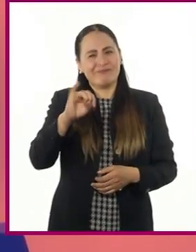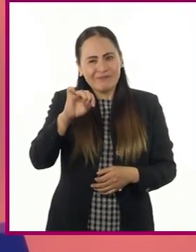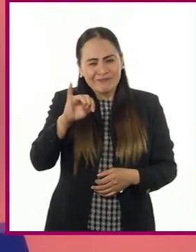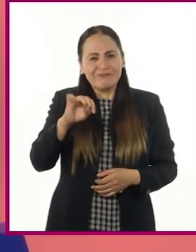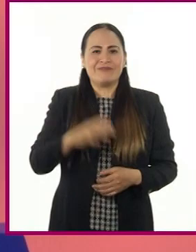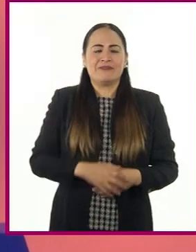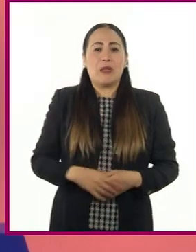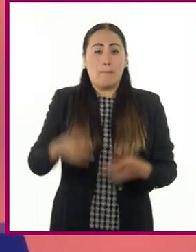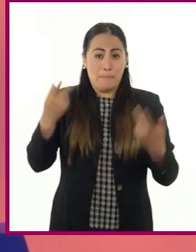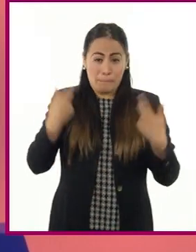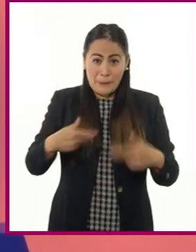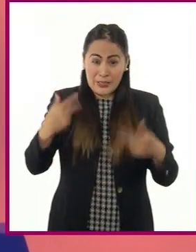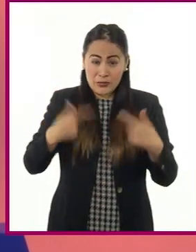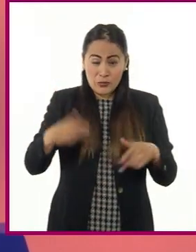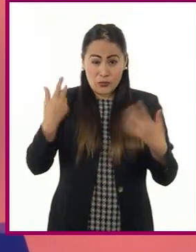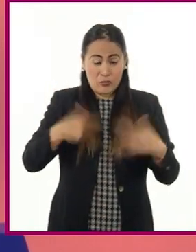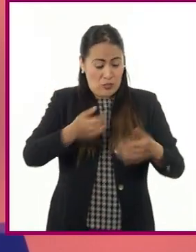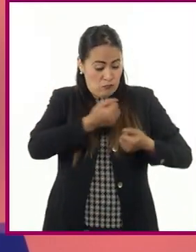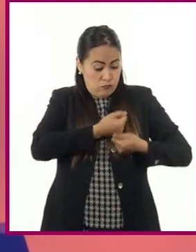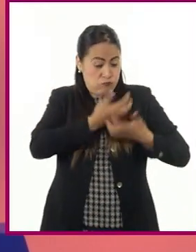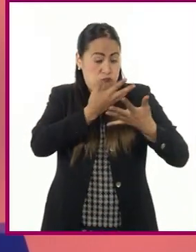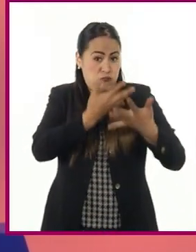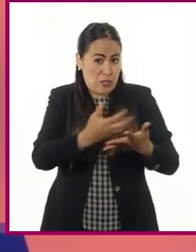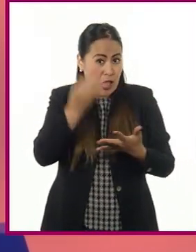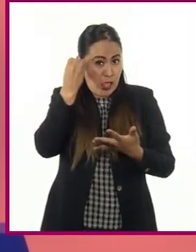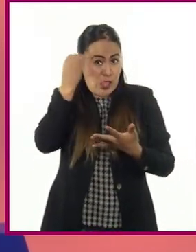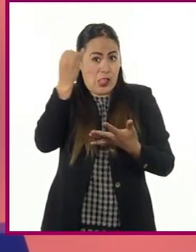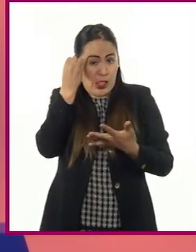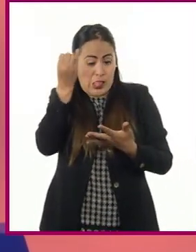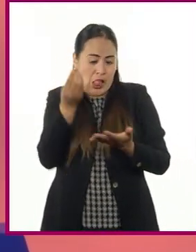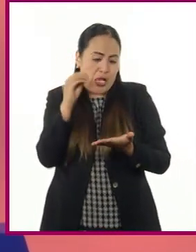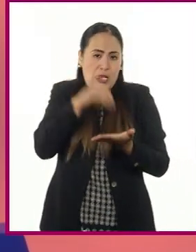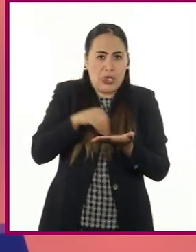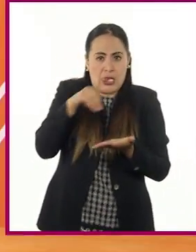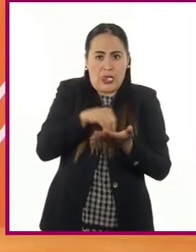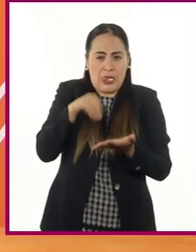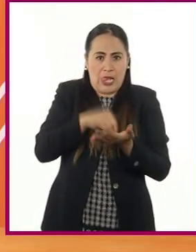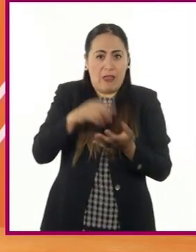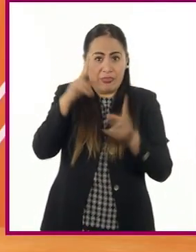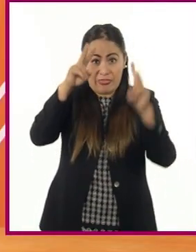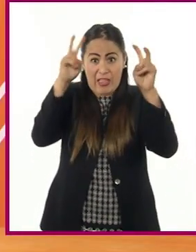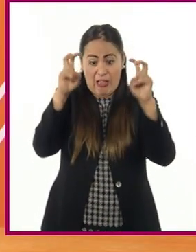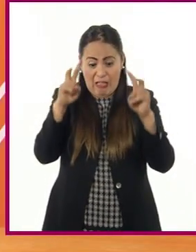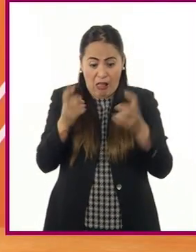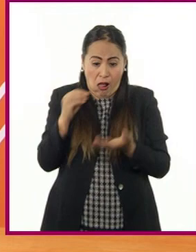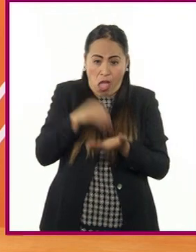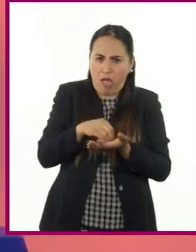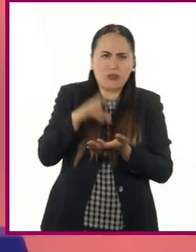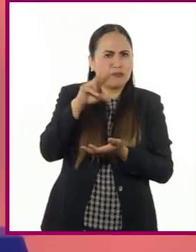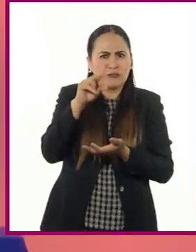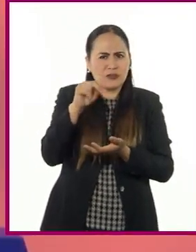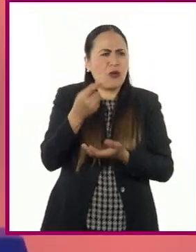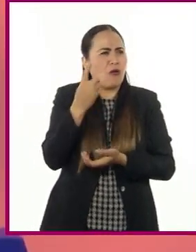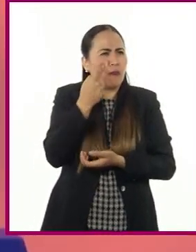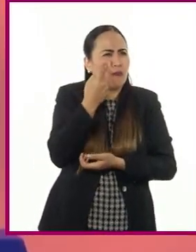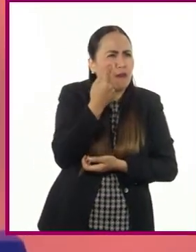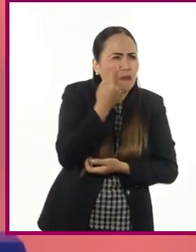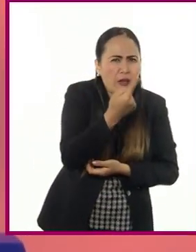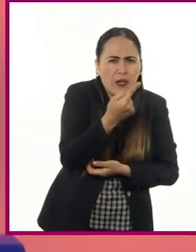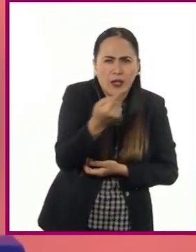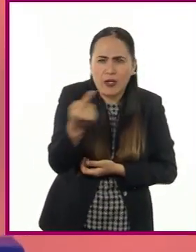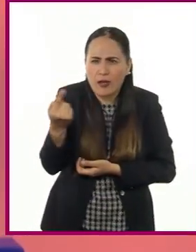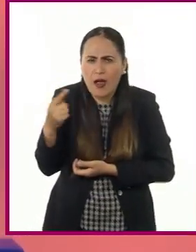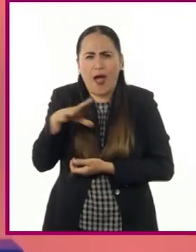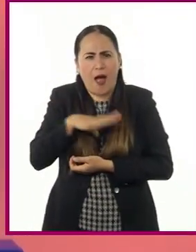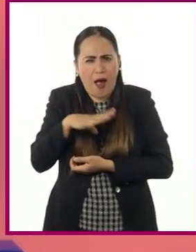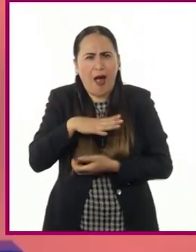los poetas inventen los recursos literarios o los temas, sino que toman lo que, digamos,